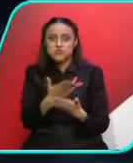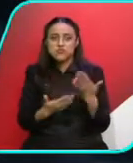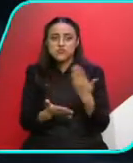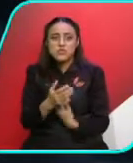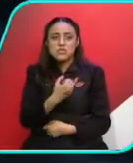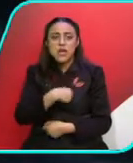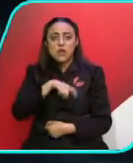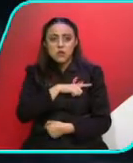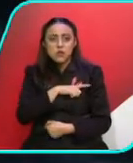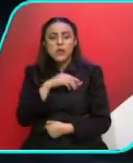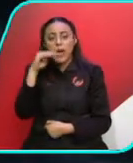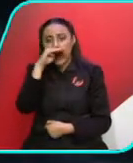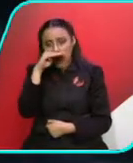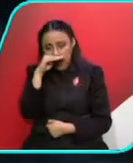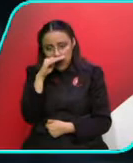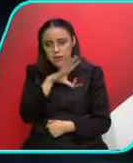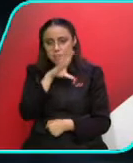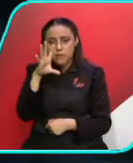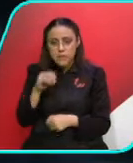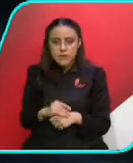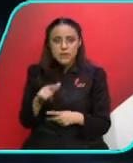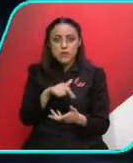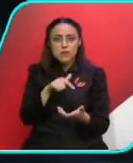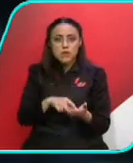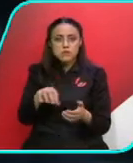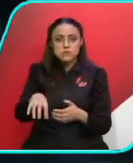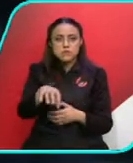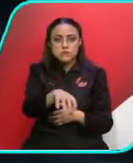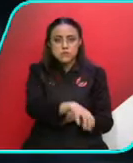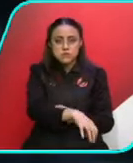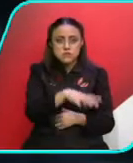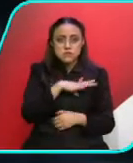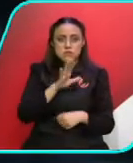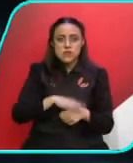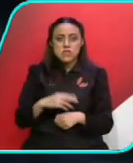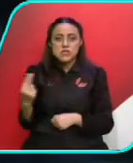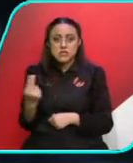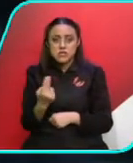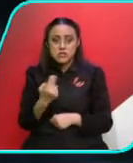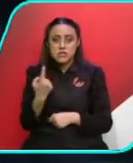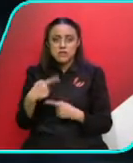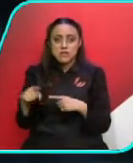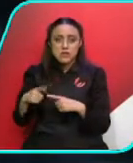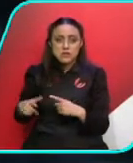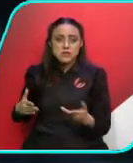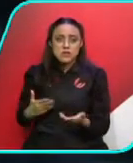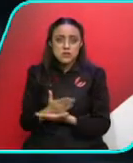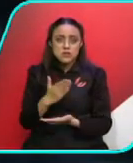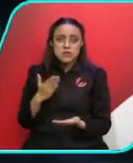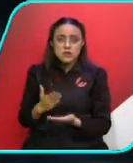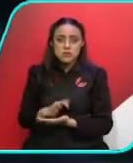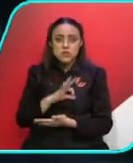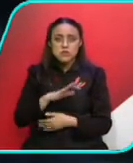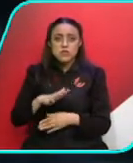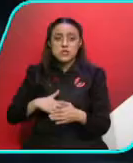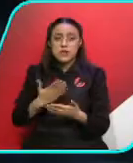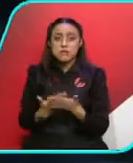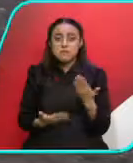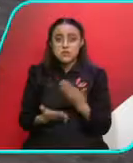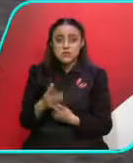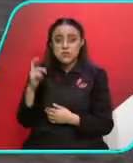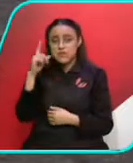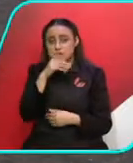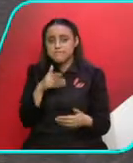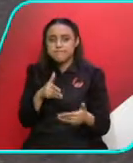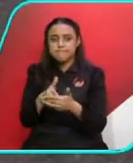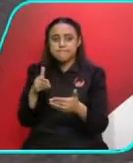integrales y multidisciplinarios a las zonas de la República Mexicana que más lo necesita, que son de difícil acceso o que los servicios de salud están limitados.